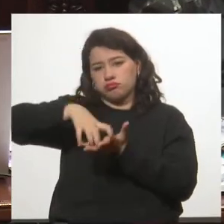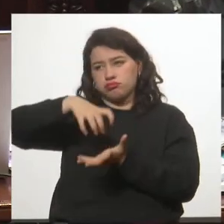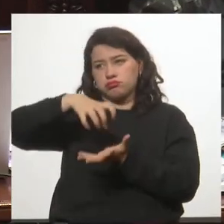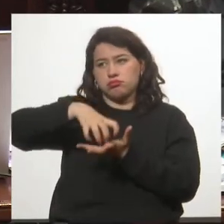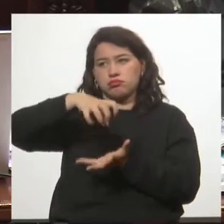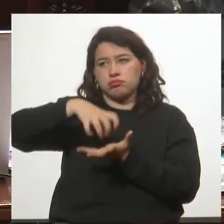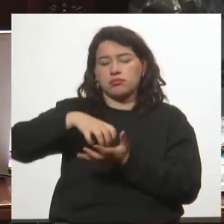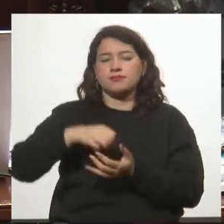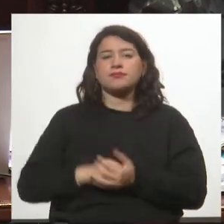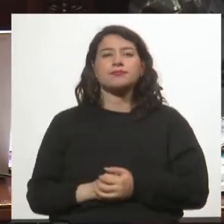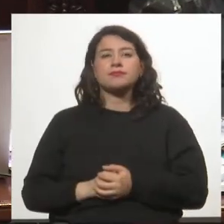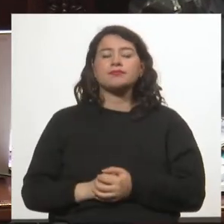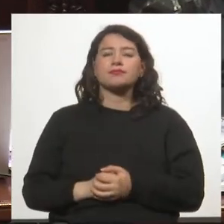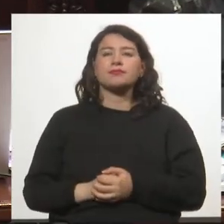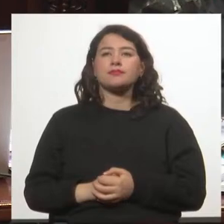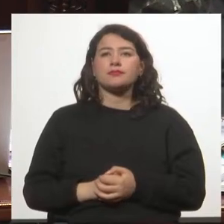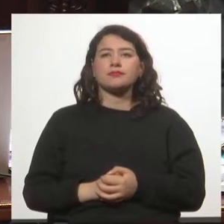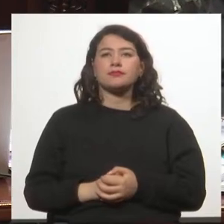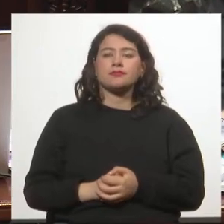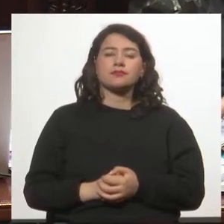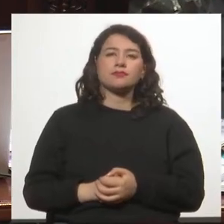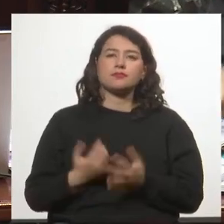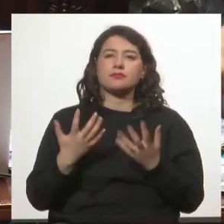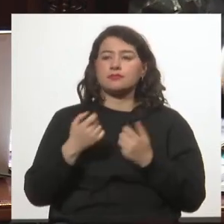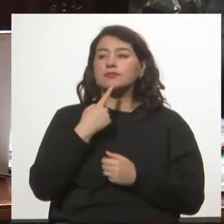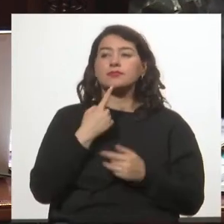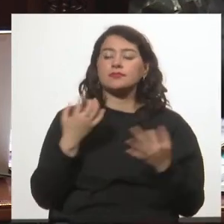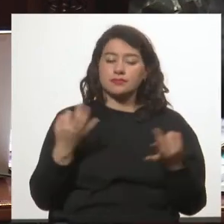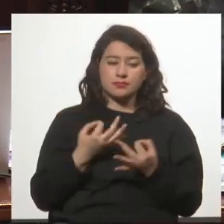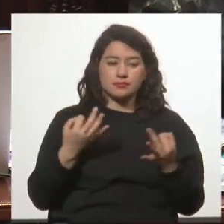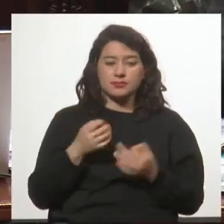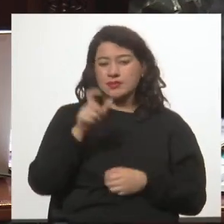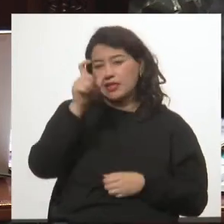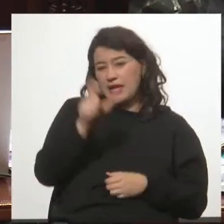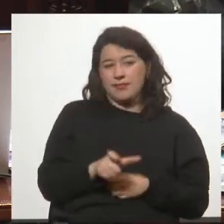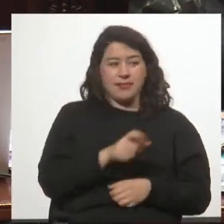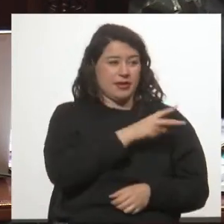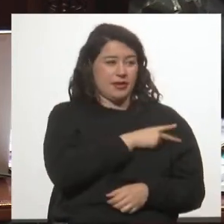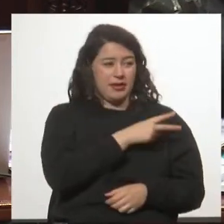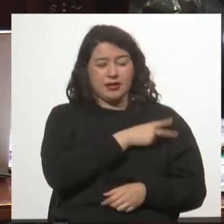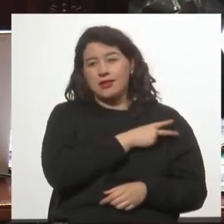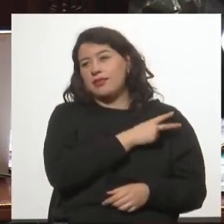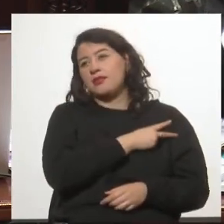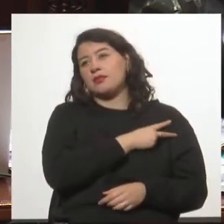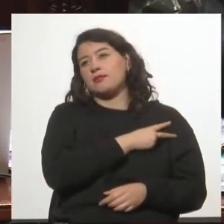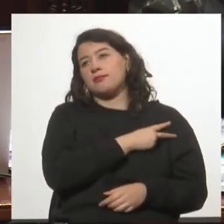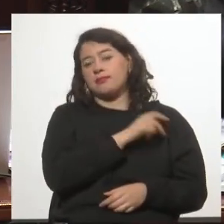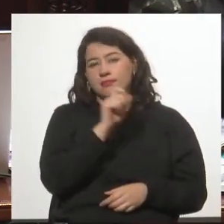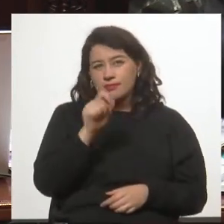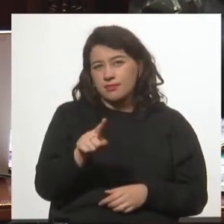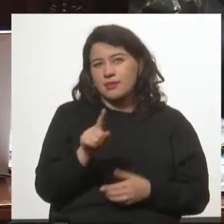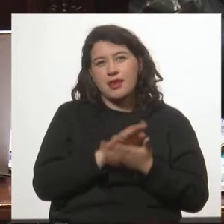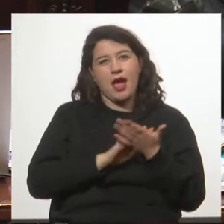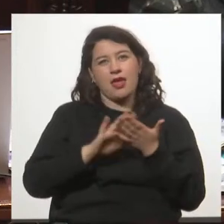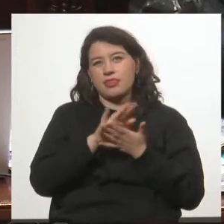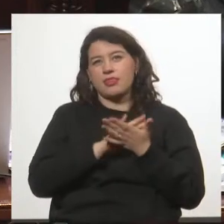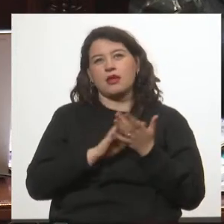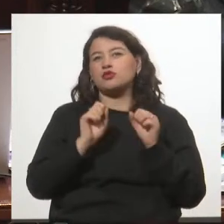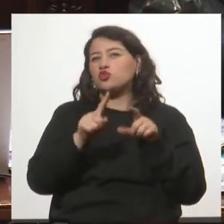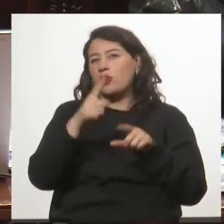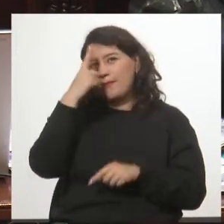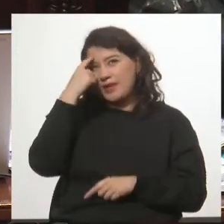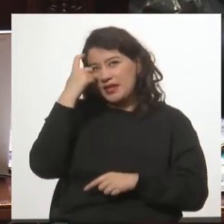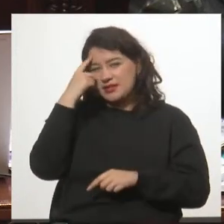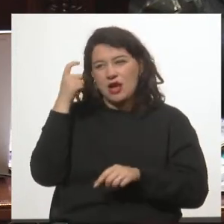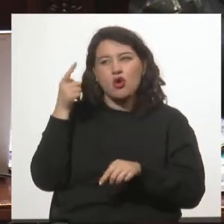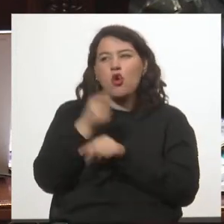decir también alguna particularidad que no se refiere al gerenciador y no de ninguna manera se cuestiona su experiencia